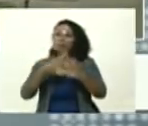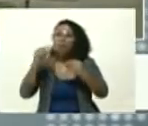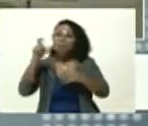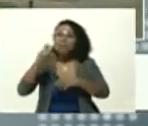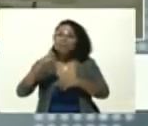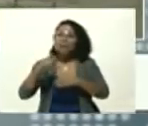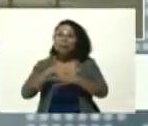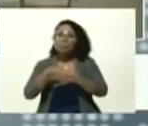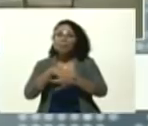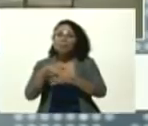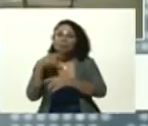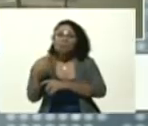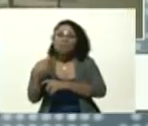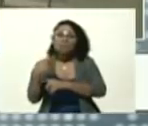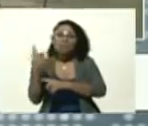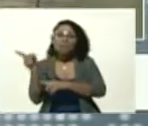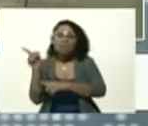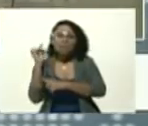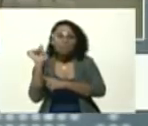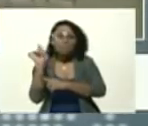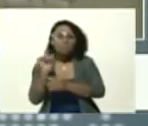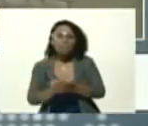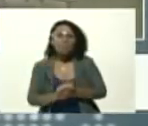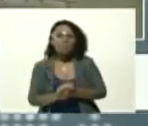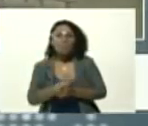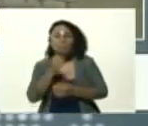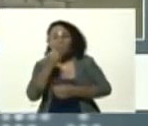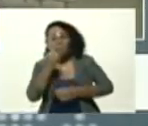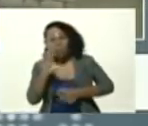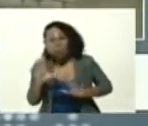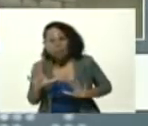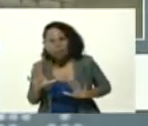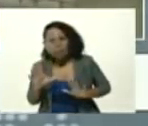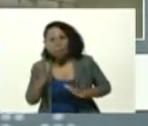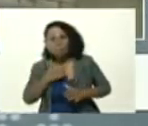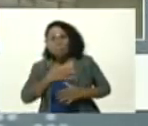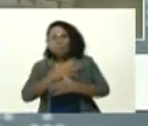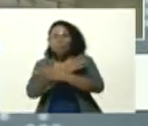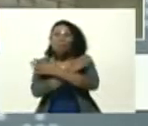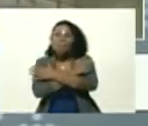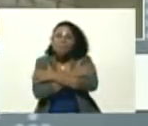a la ministra de Finanzas. Bueno, Jason Guzmán, mi abrazo